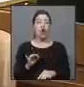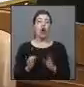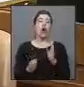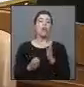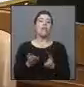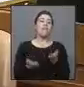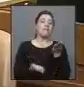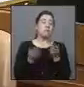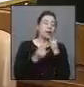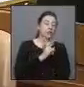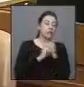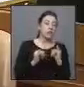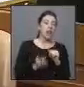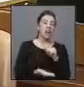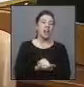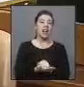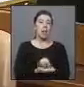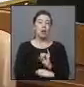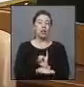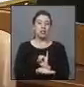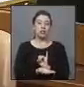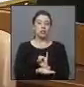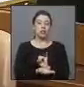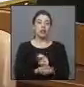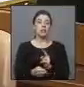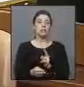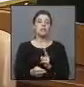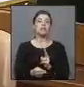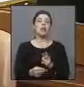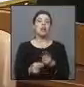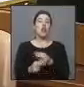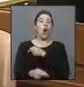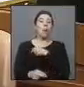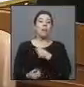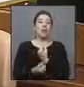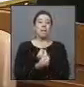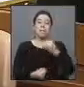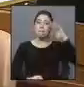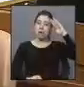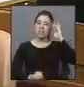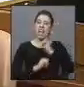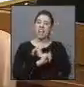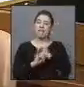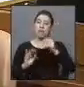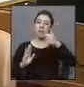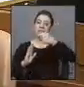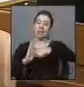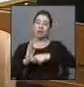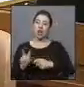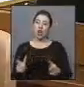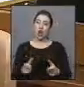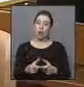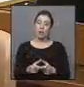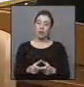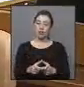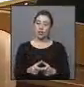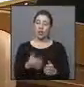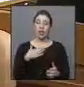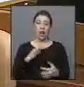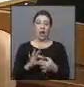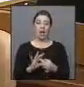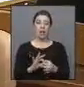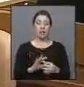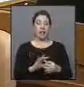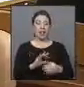de cuentas, el reclamo institucional, la identificación del policía, el informe semestral a las comisiones correspondientes. Yo quiero